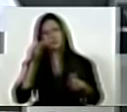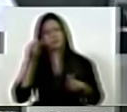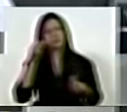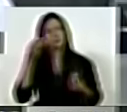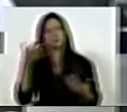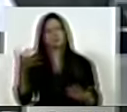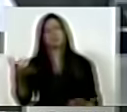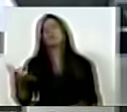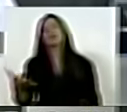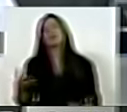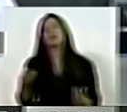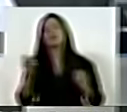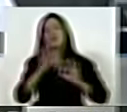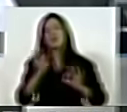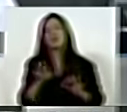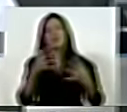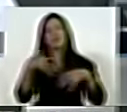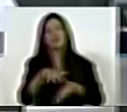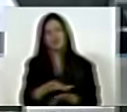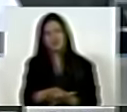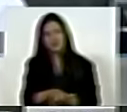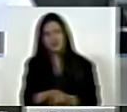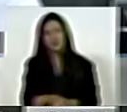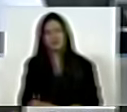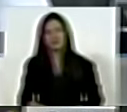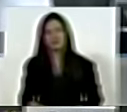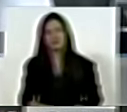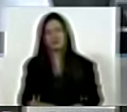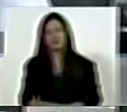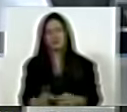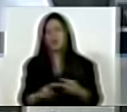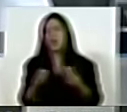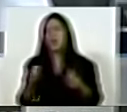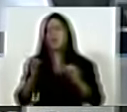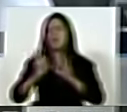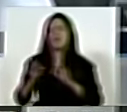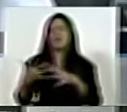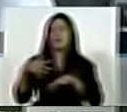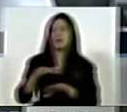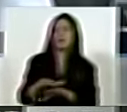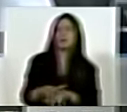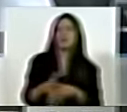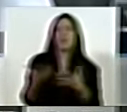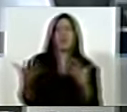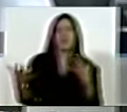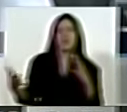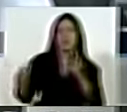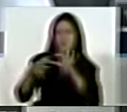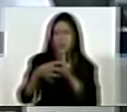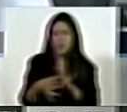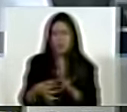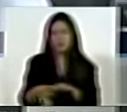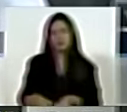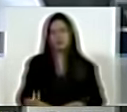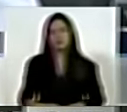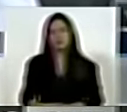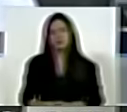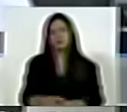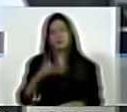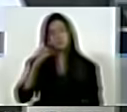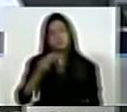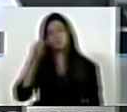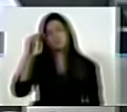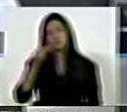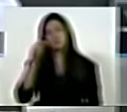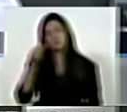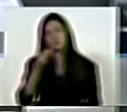repensar nuestros mecanismos de integración, repensar nuestros mecanismos de unión, repensar